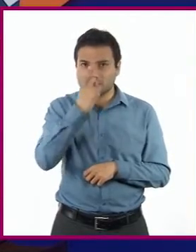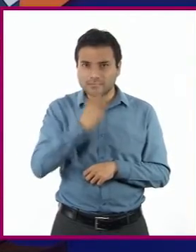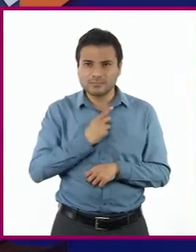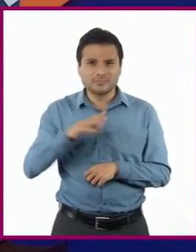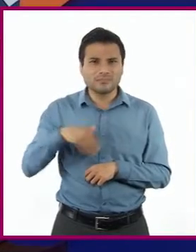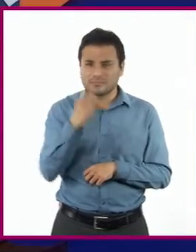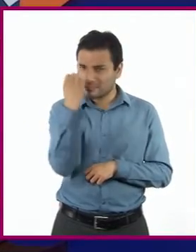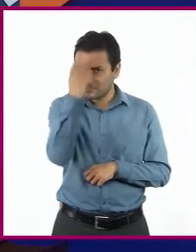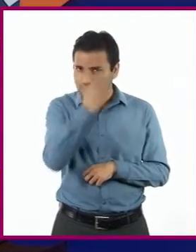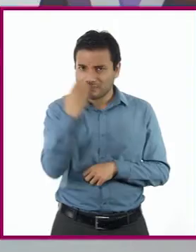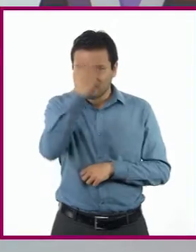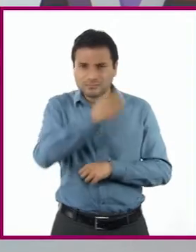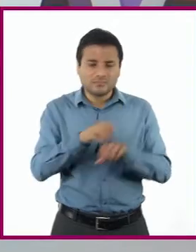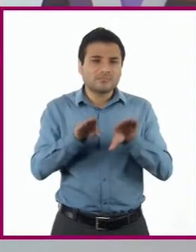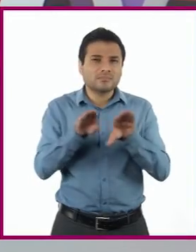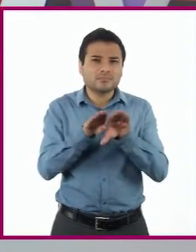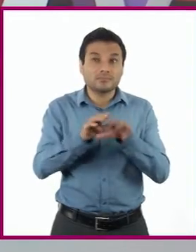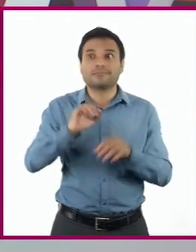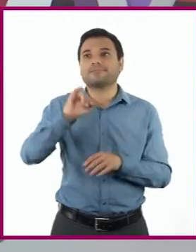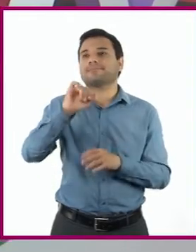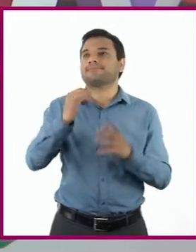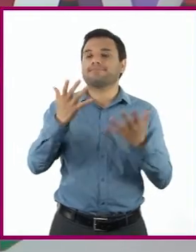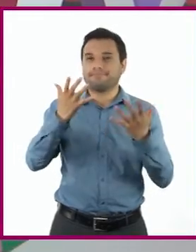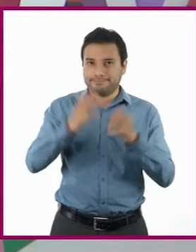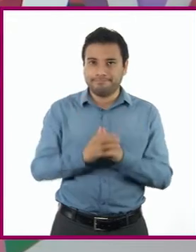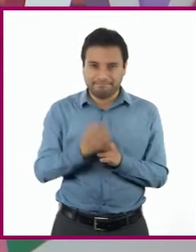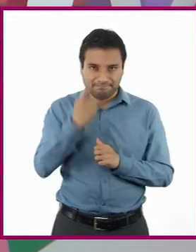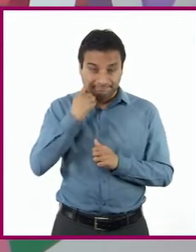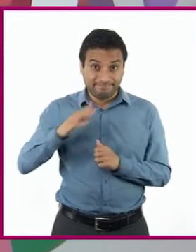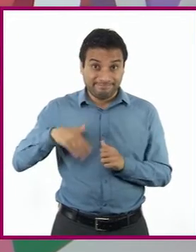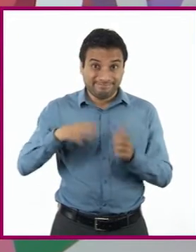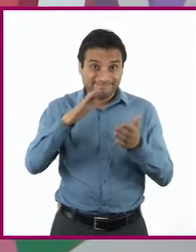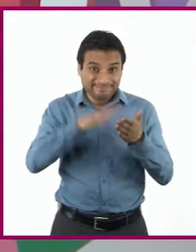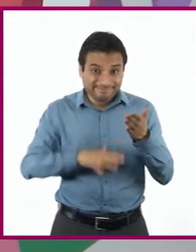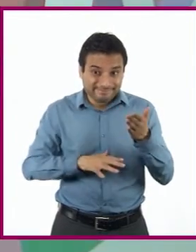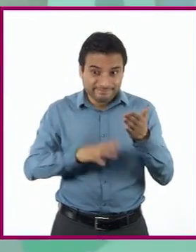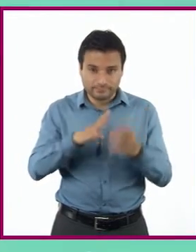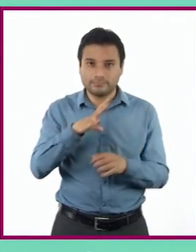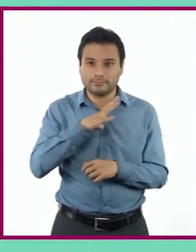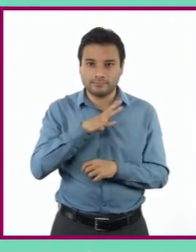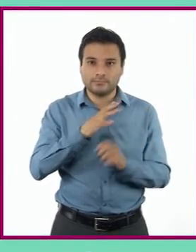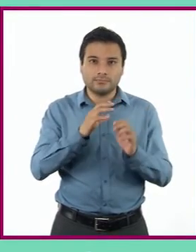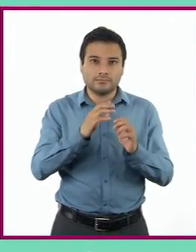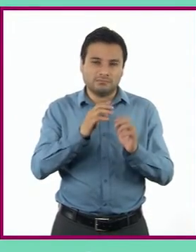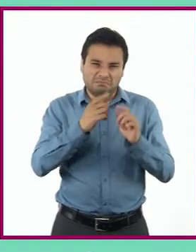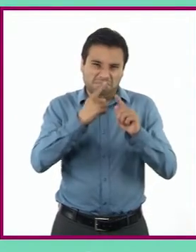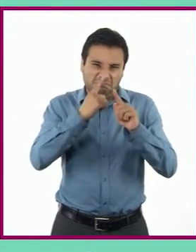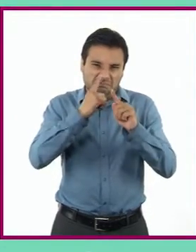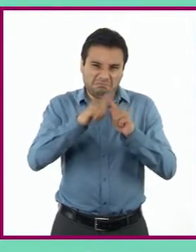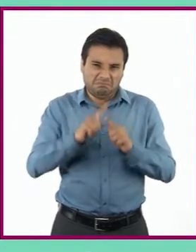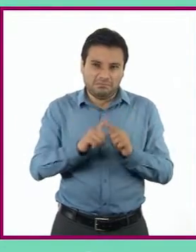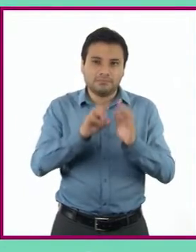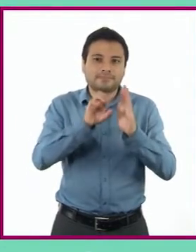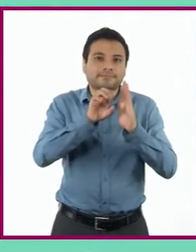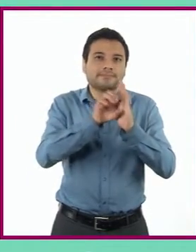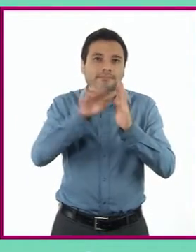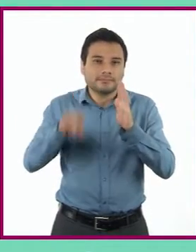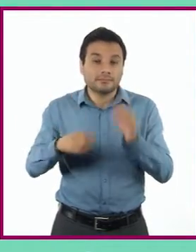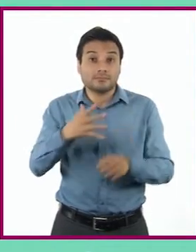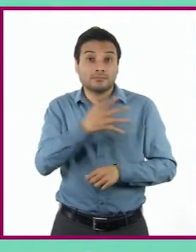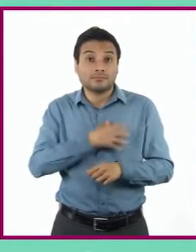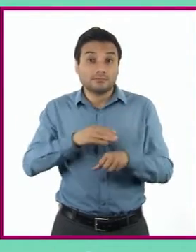que hiciste. Por poco se me olvidaba. En la lectura encontramos, por ejemplo, el hijo mayor